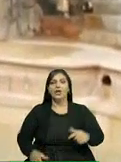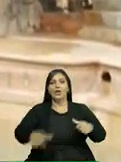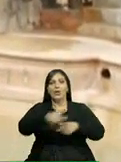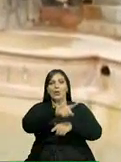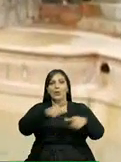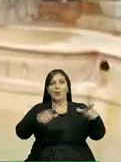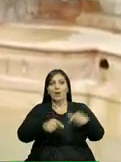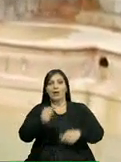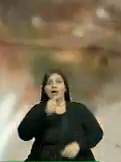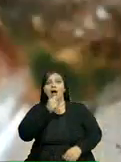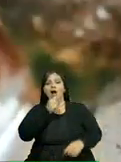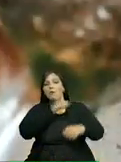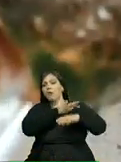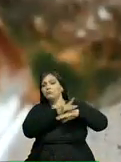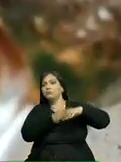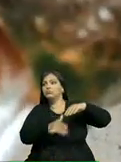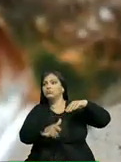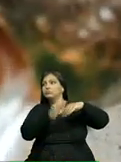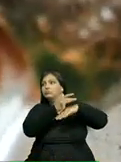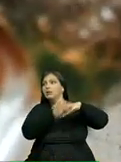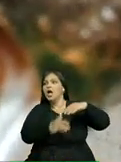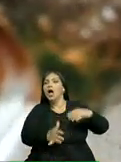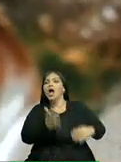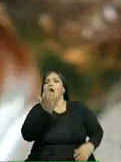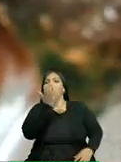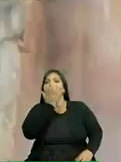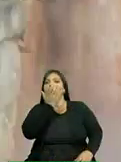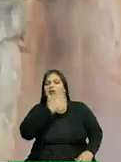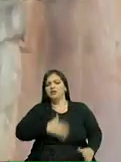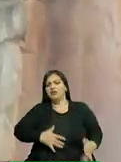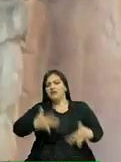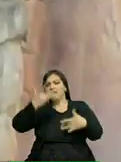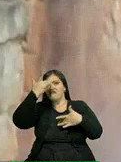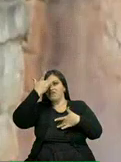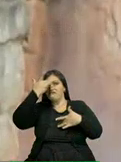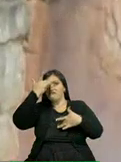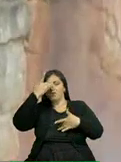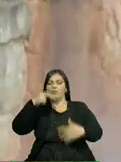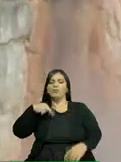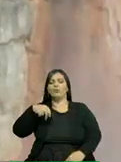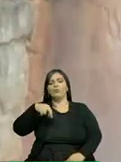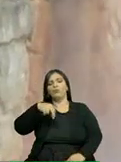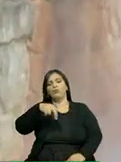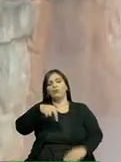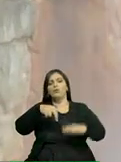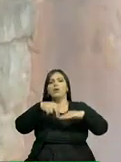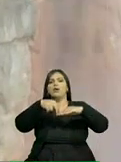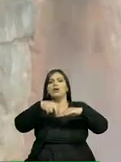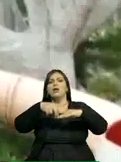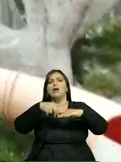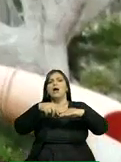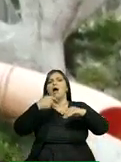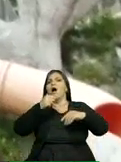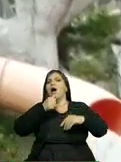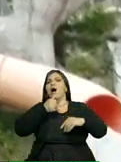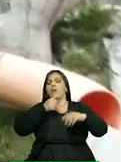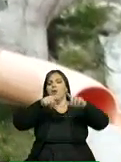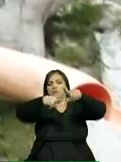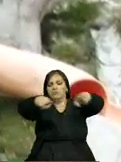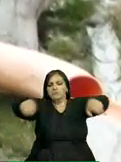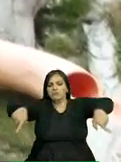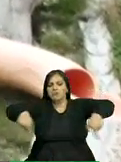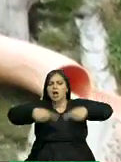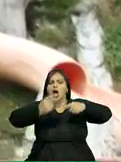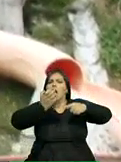al que atribuyen quienes lo han visitado poderes curativos y de relajación por su agua que oscila entre los 25 y 50